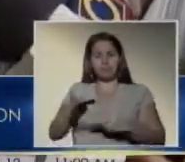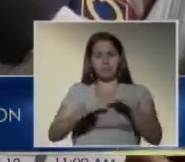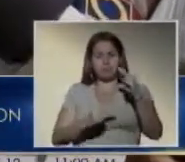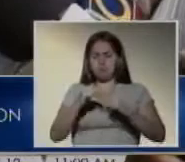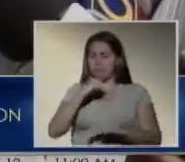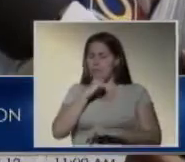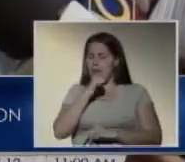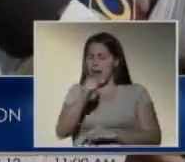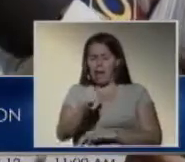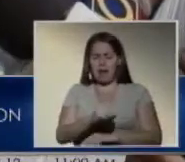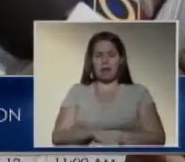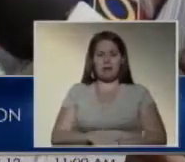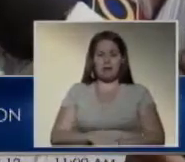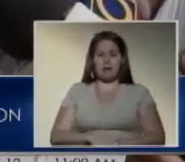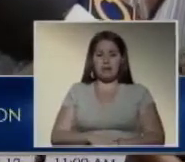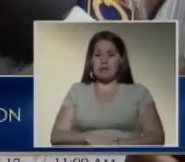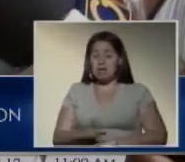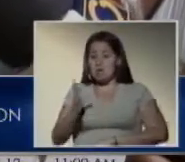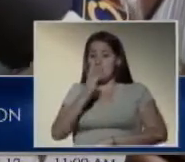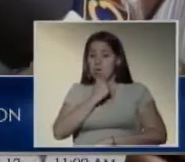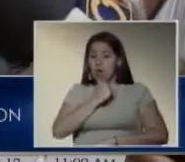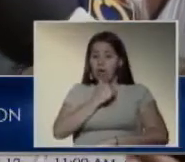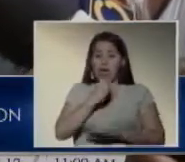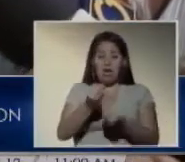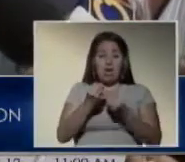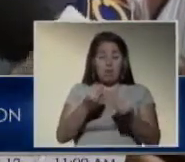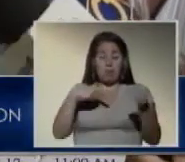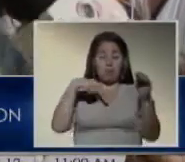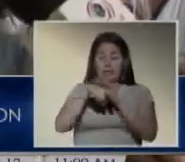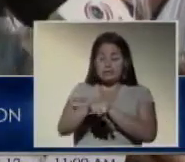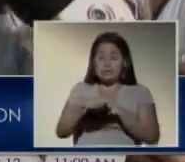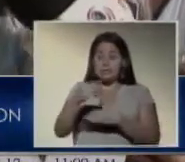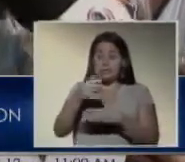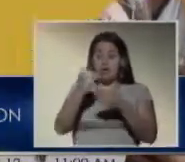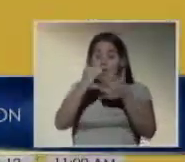mala manera y no había forma de meter eso dentro de la norma de quirófano.